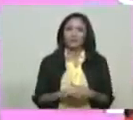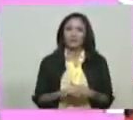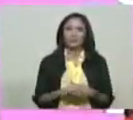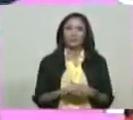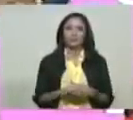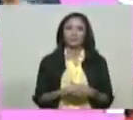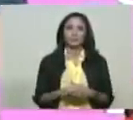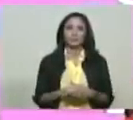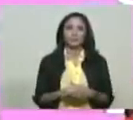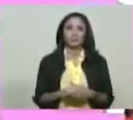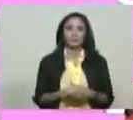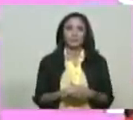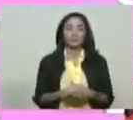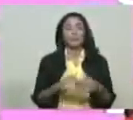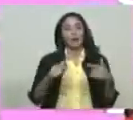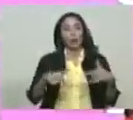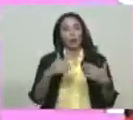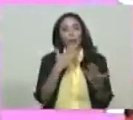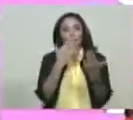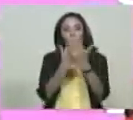Si no, no estuviéramos hoy,